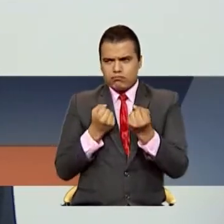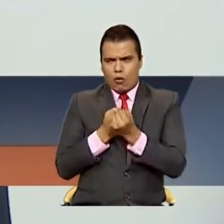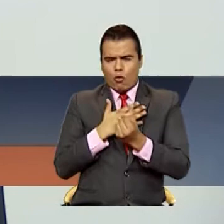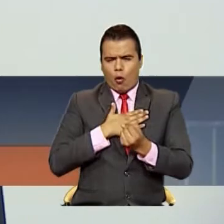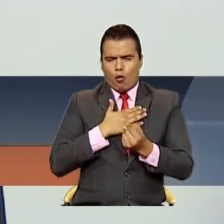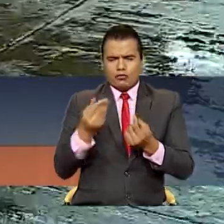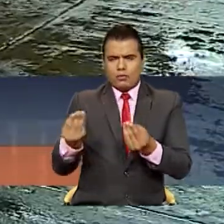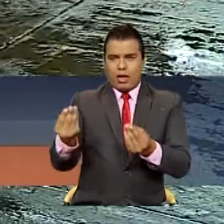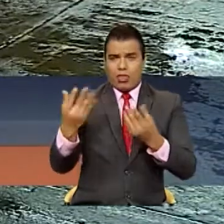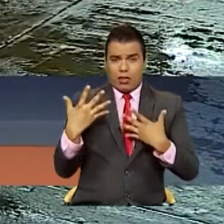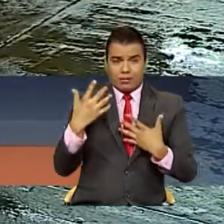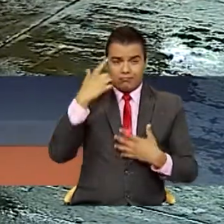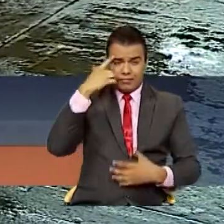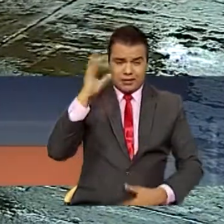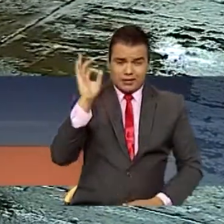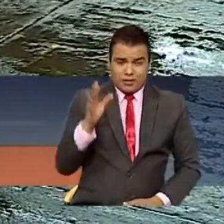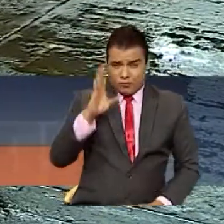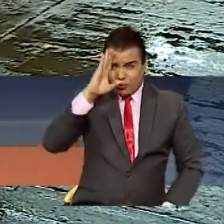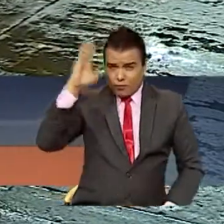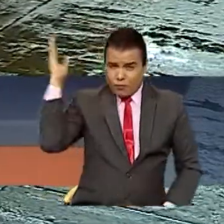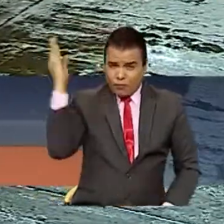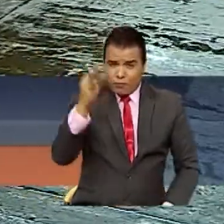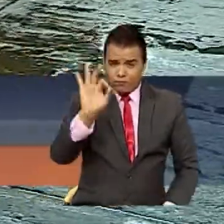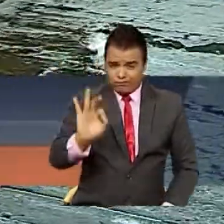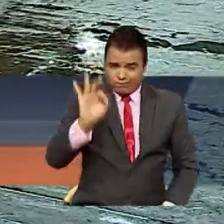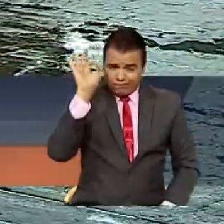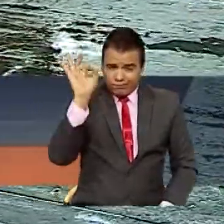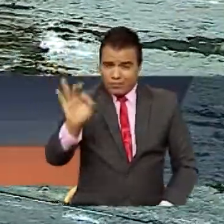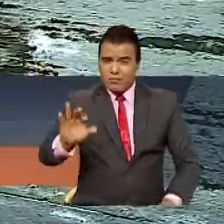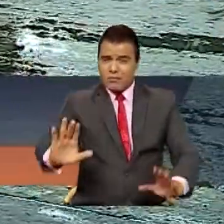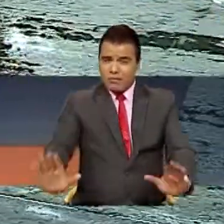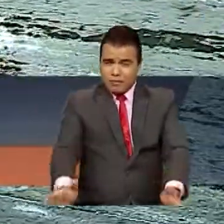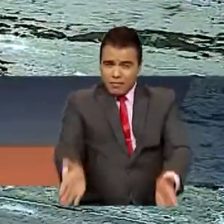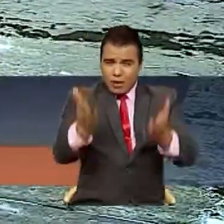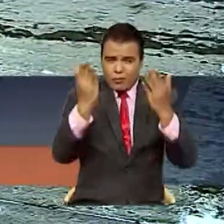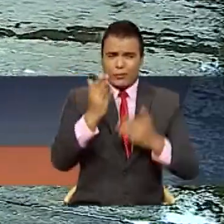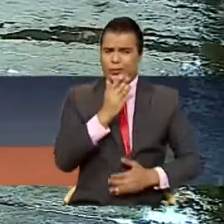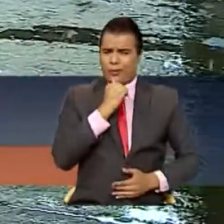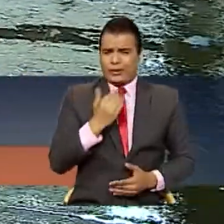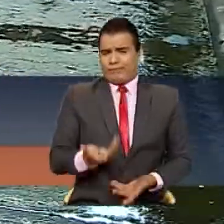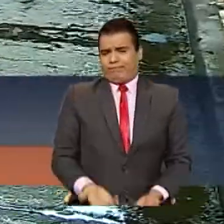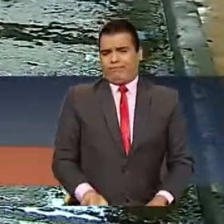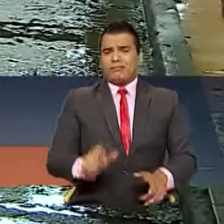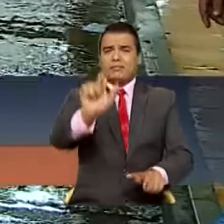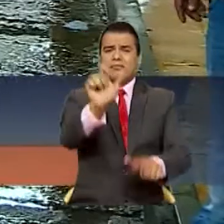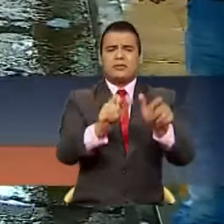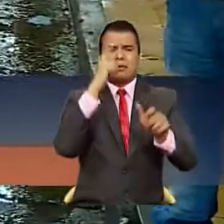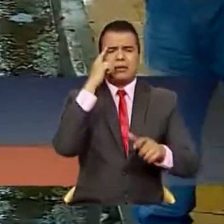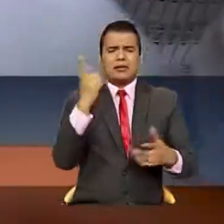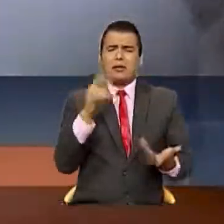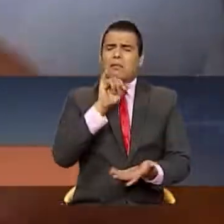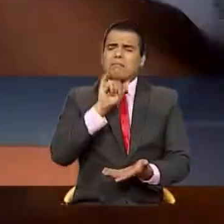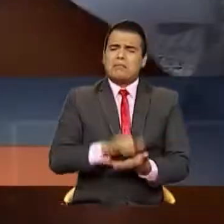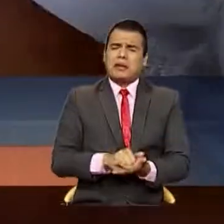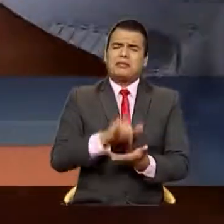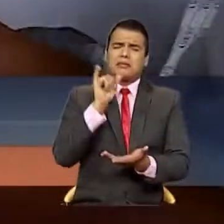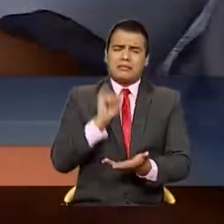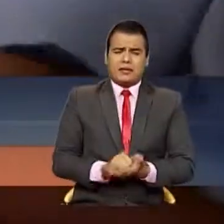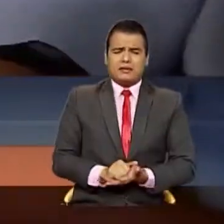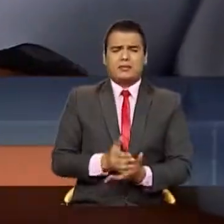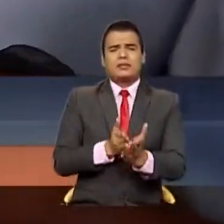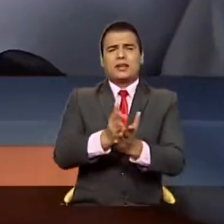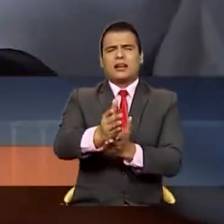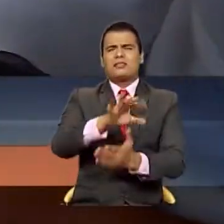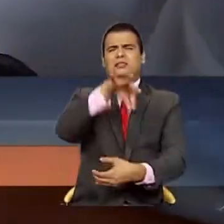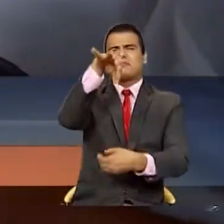están reduciendo la posibilidad de un futuro mejor. Están, digamos, la gente se siente como, nada va a cambiar, ¿para qué voy a votar? Pero el punto es ese, si